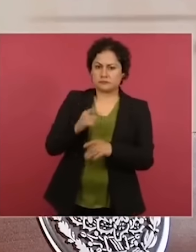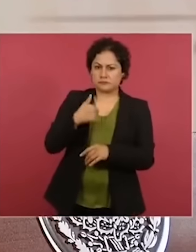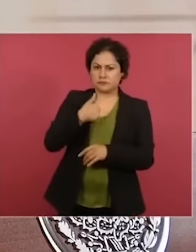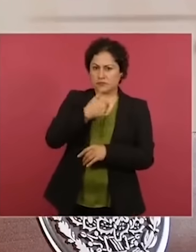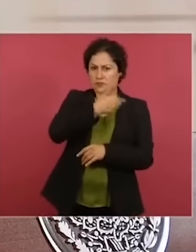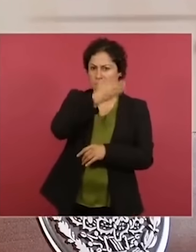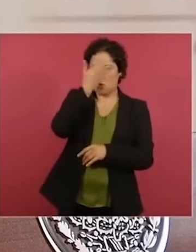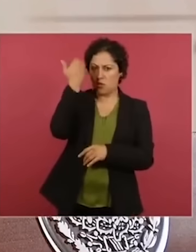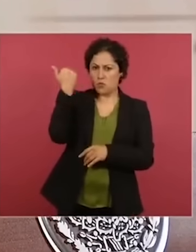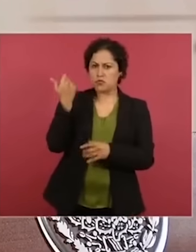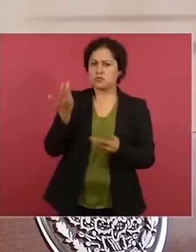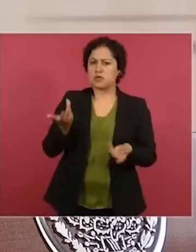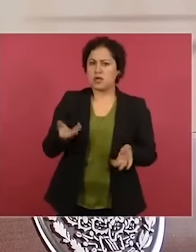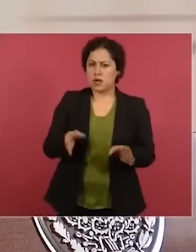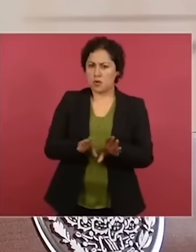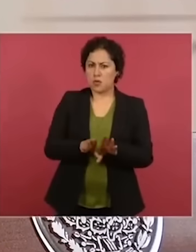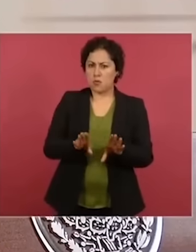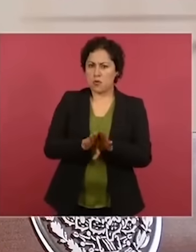de